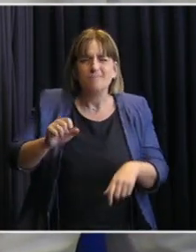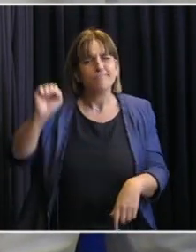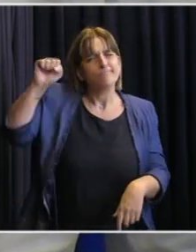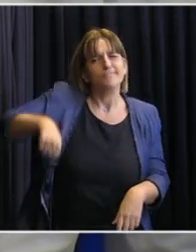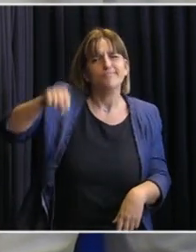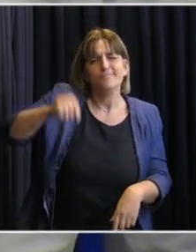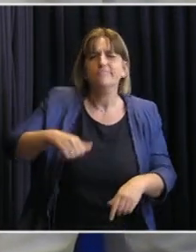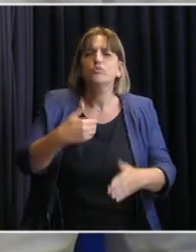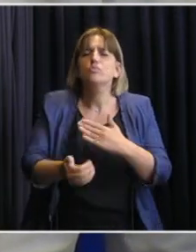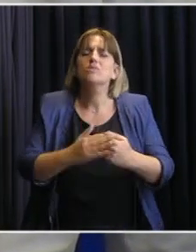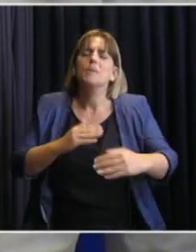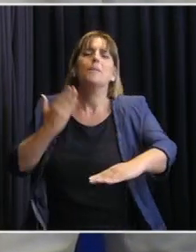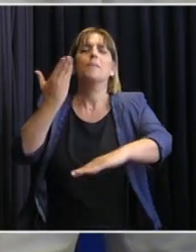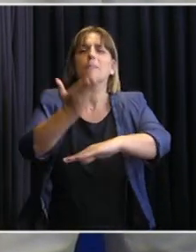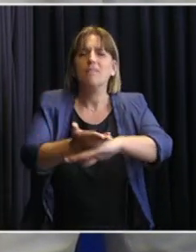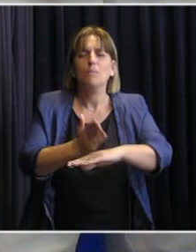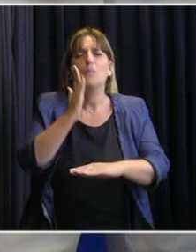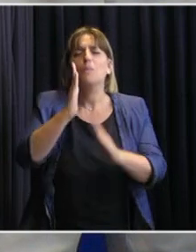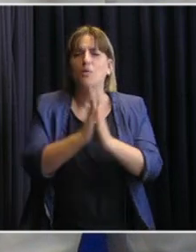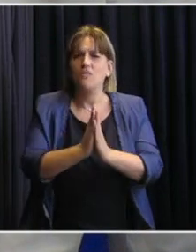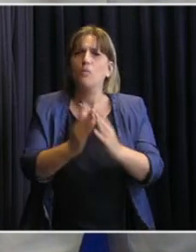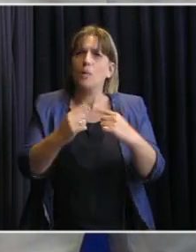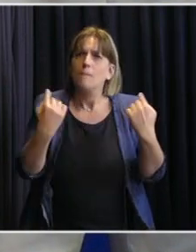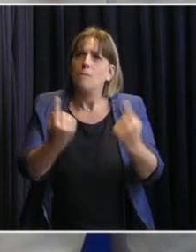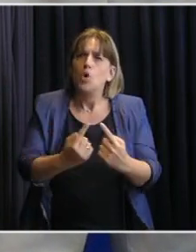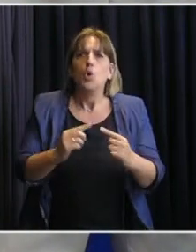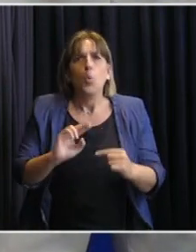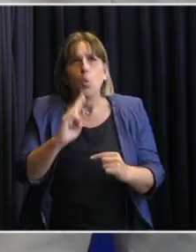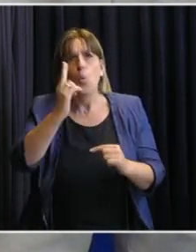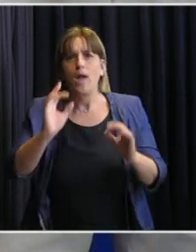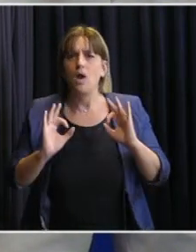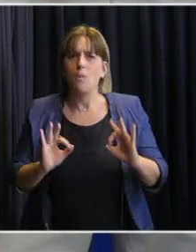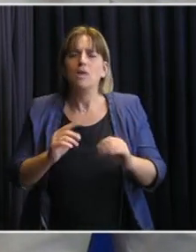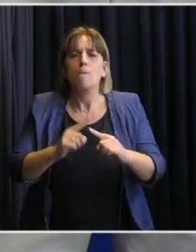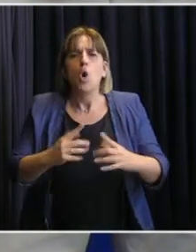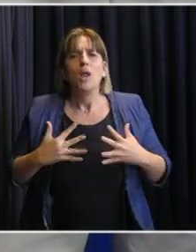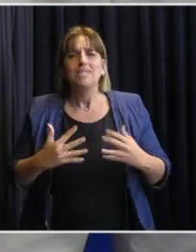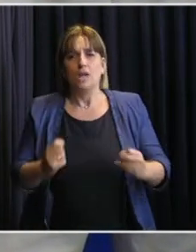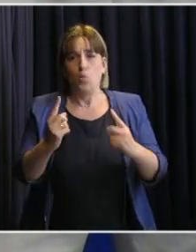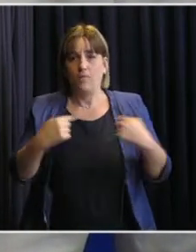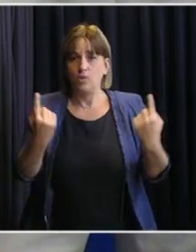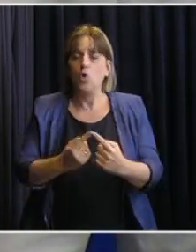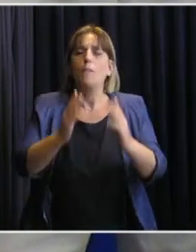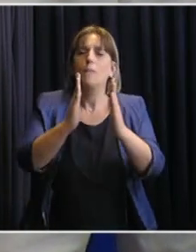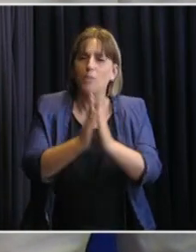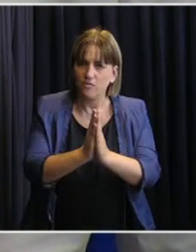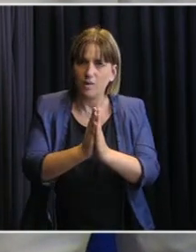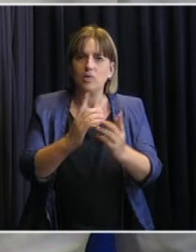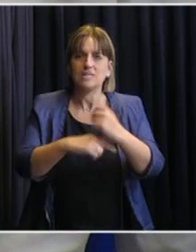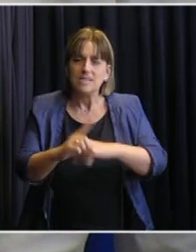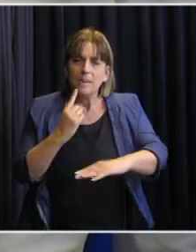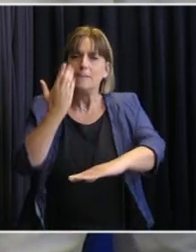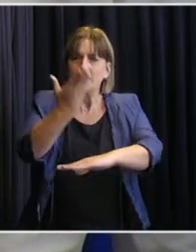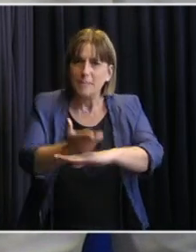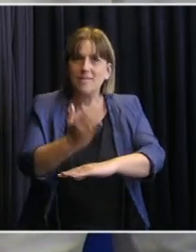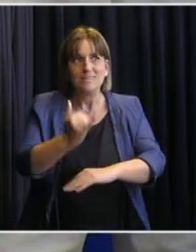de comienzo, que exhortamos por el bien de la salud de los uruguayos que hagan este caso a lo que se plantea desde